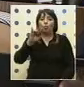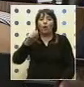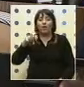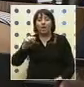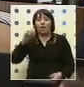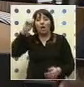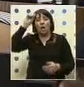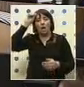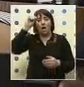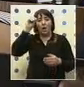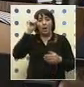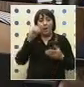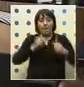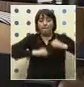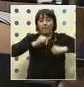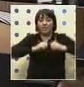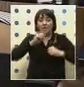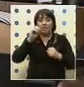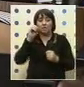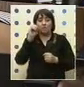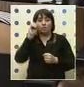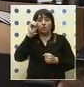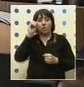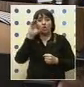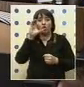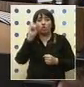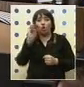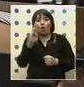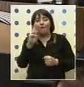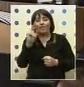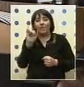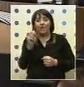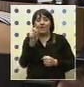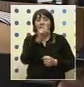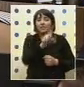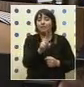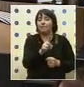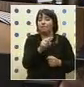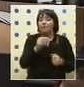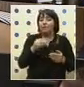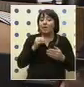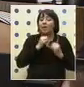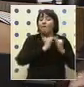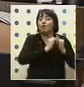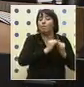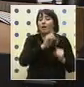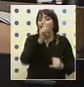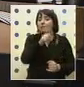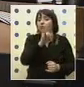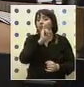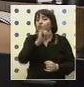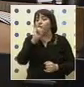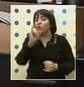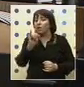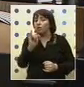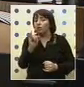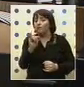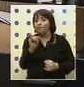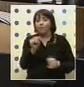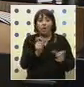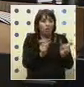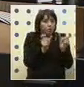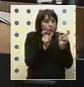Cochilco, a proporcionar información al Servicio de Impuesto Interno. La importancia de esto radica en que el Servicio de Impuesto Interno